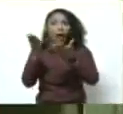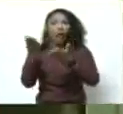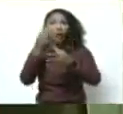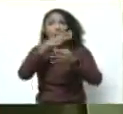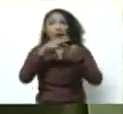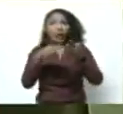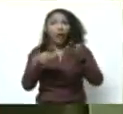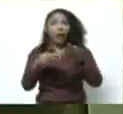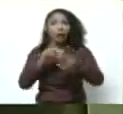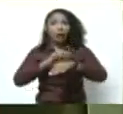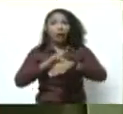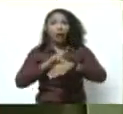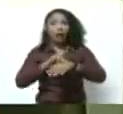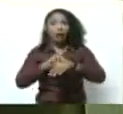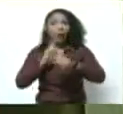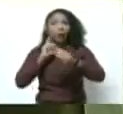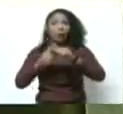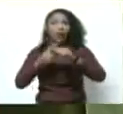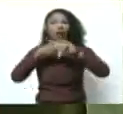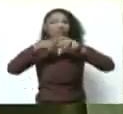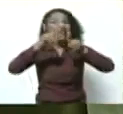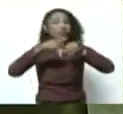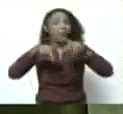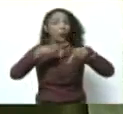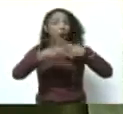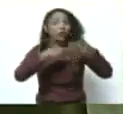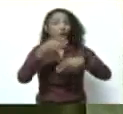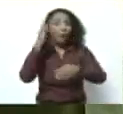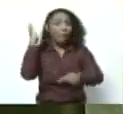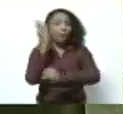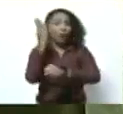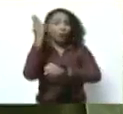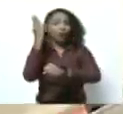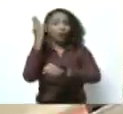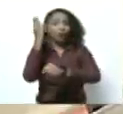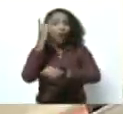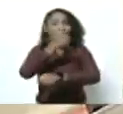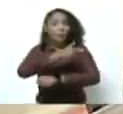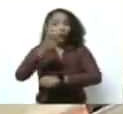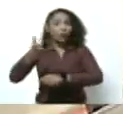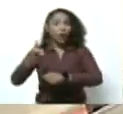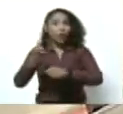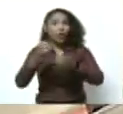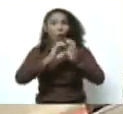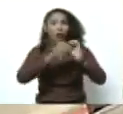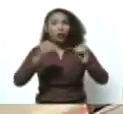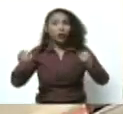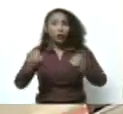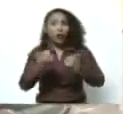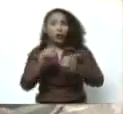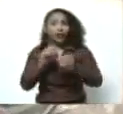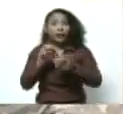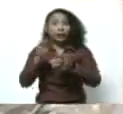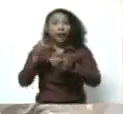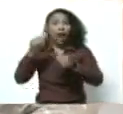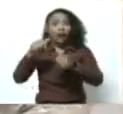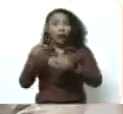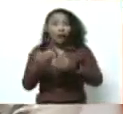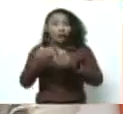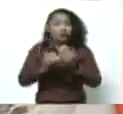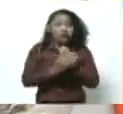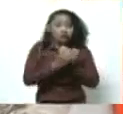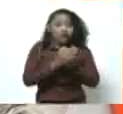equipos médicos incautados en distintos procesos penales a personas y organizaciones que las ingresaban,